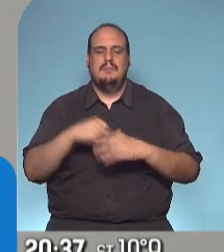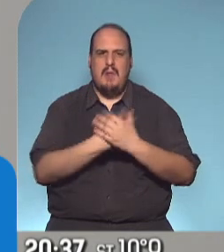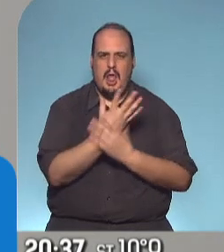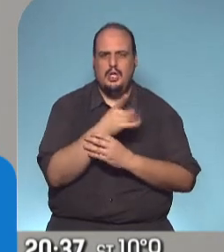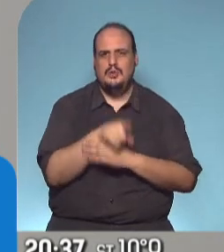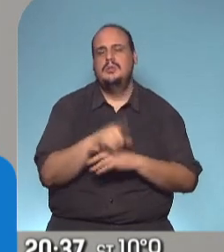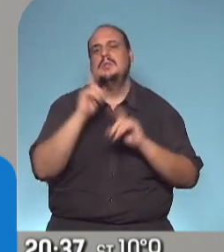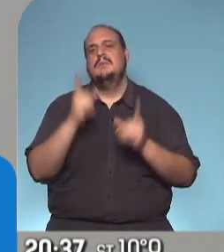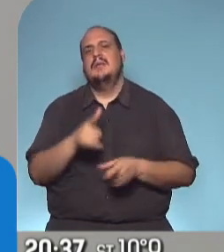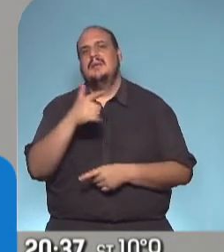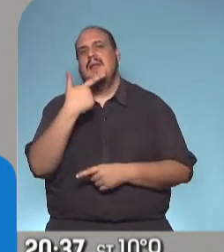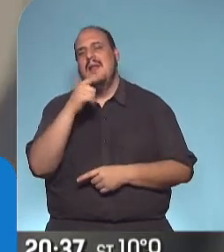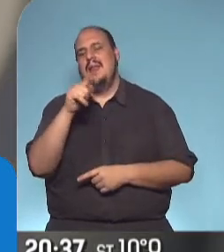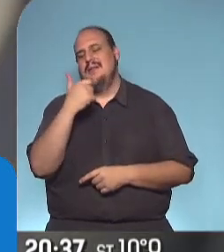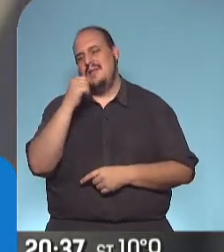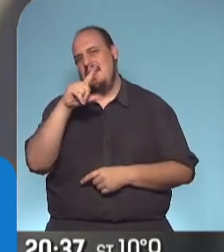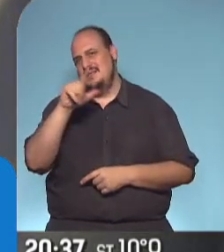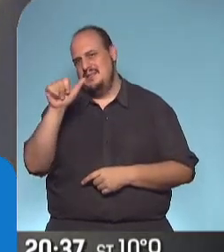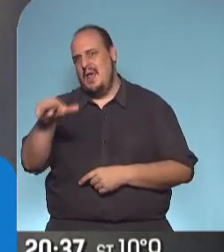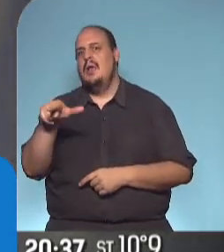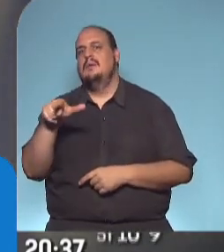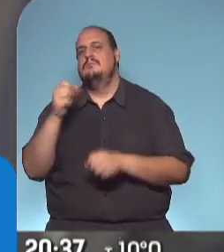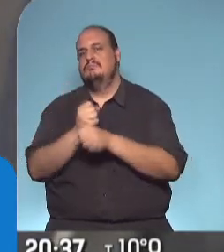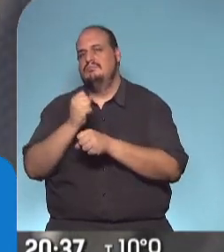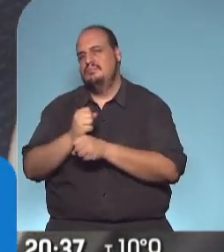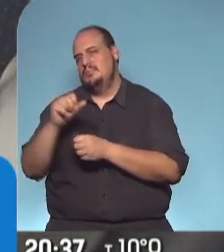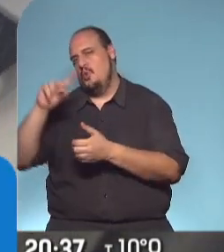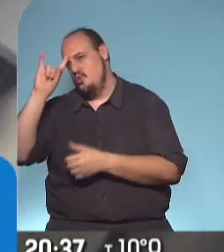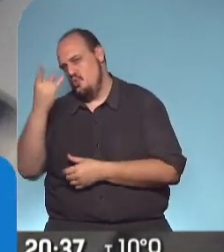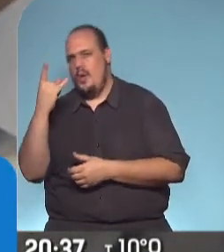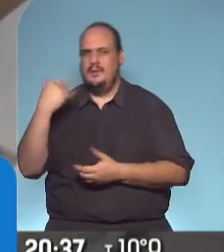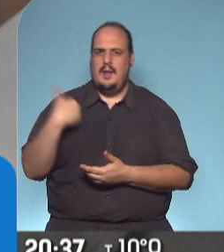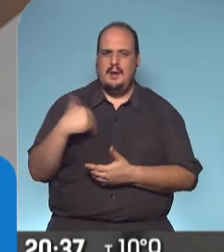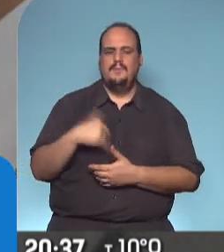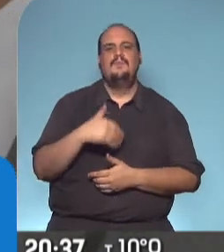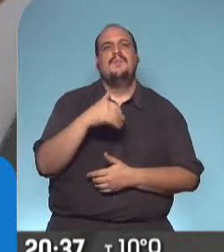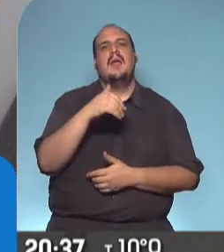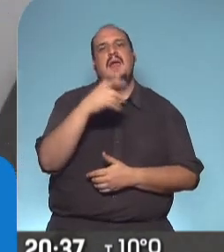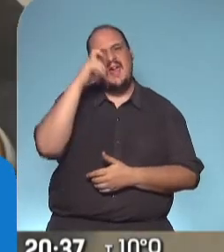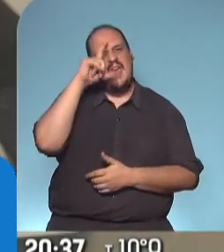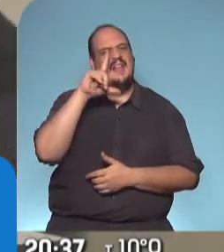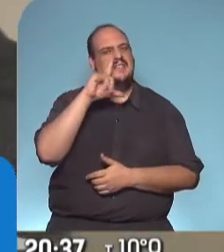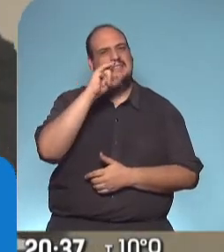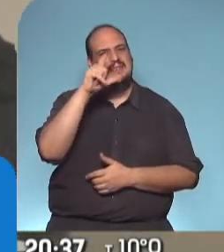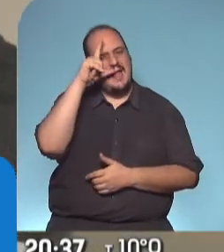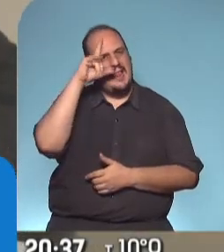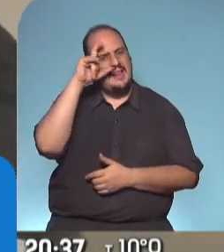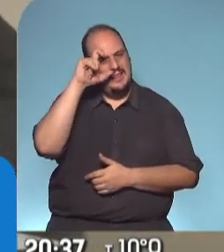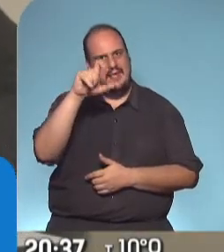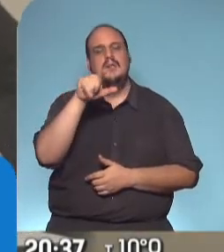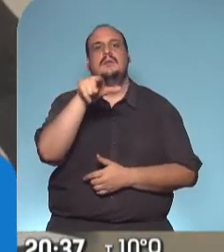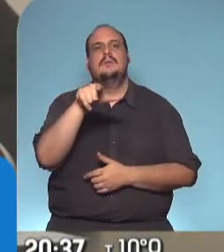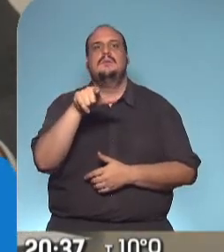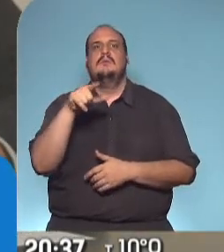acceso y asuntos corporativos de la argentina y uruguay para la compañía y agustina elizalde directora médica para el cono